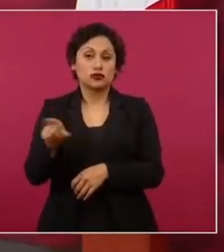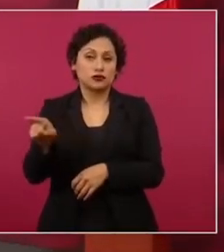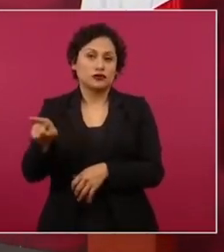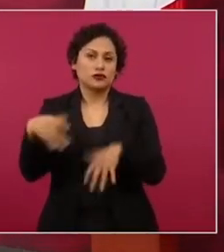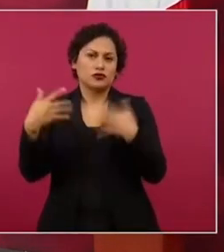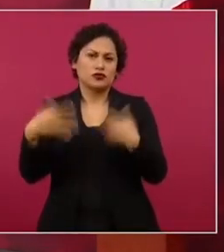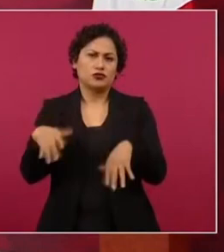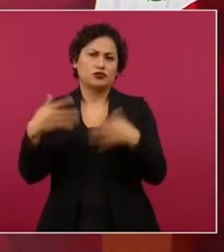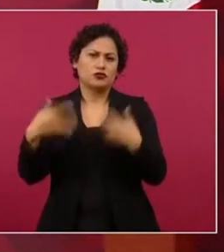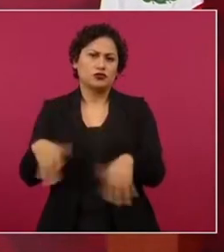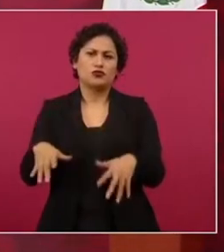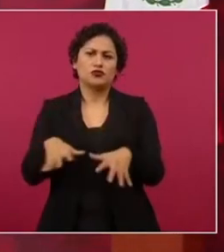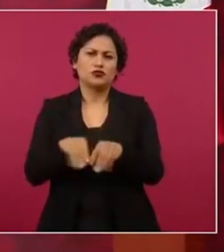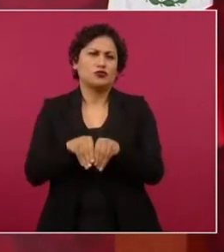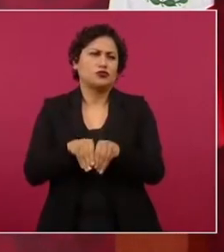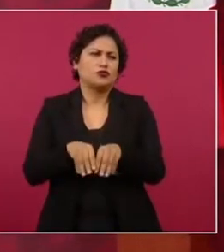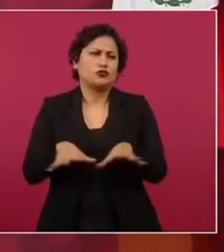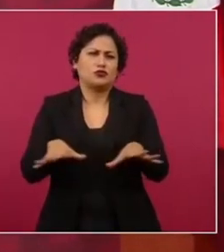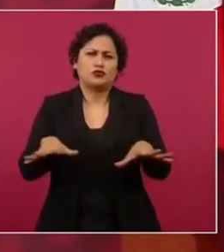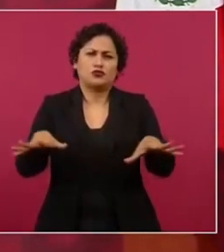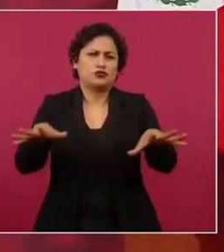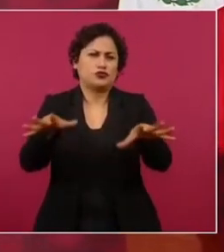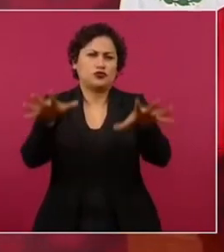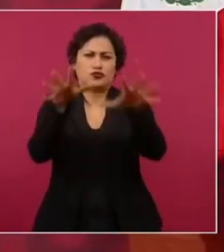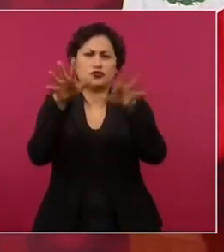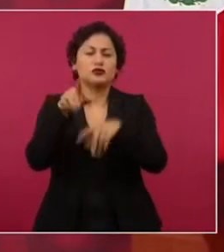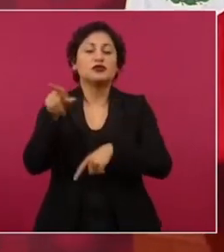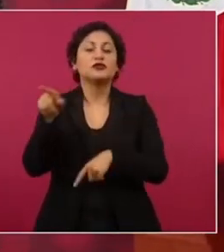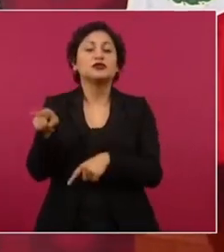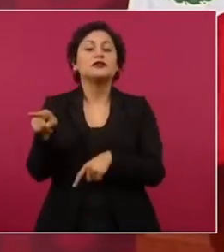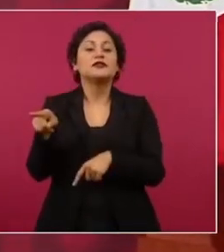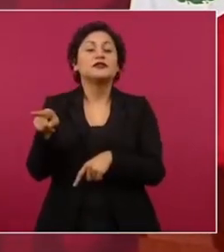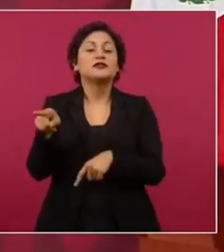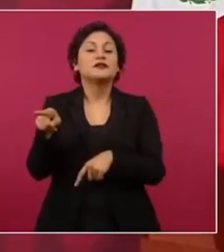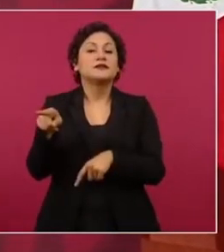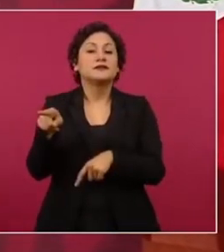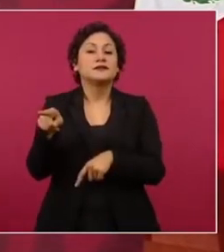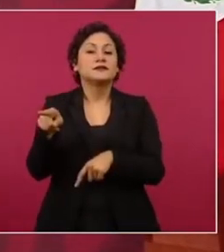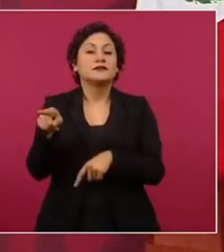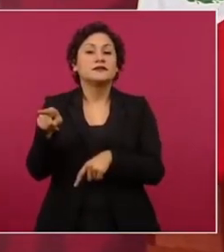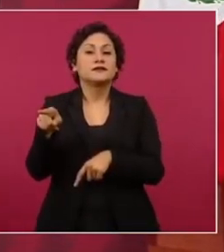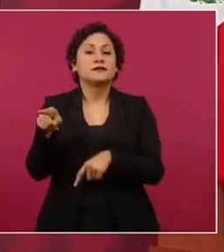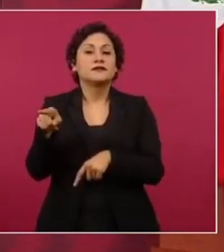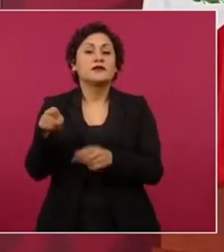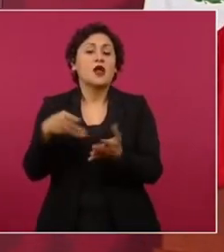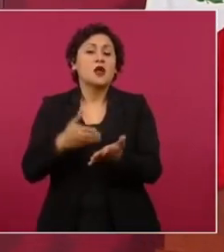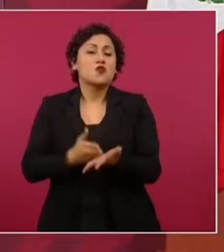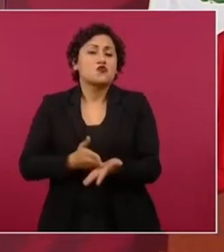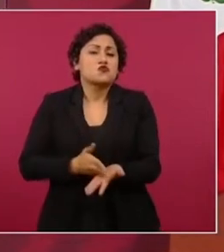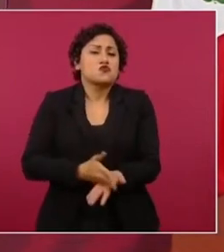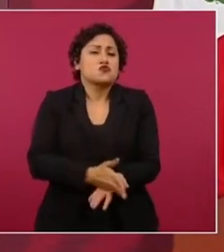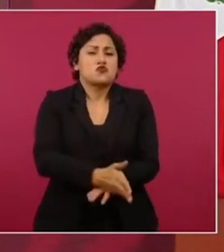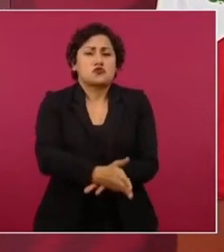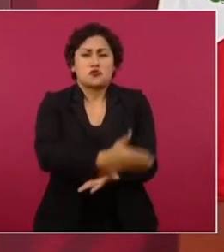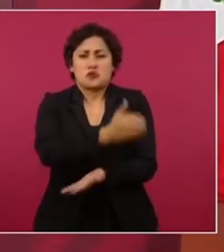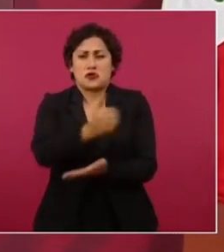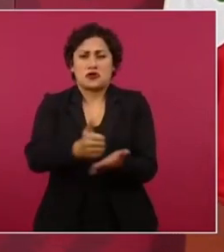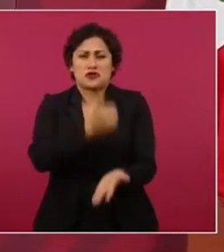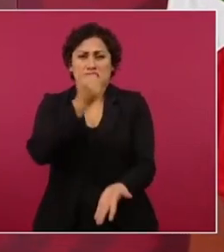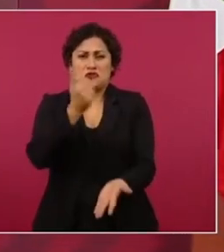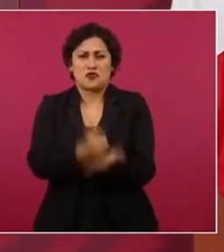nacional que se metió en la ciudad hasta en las colonias más